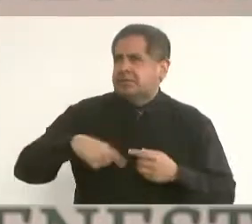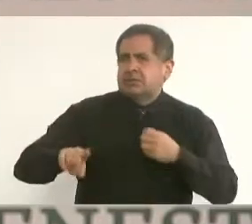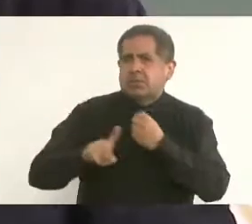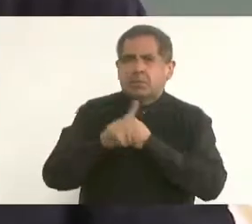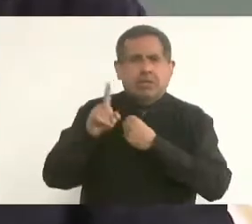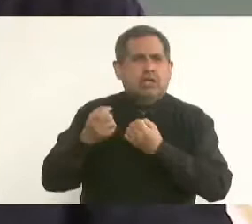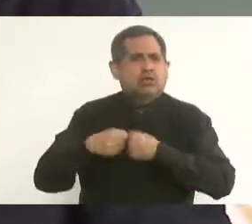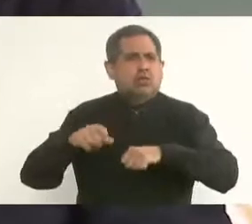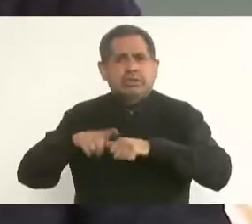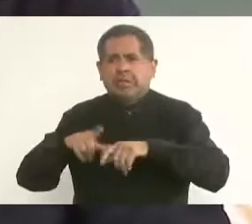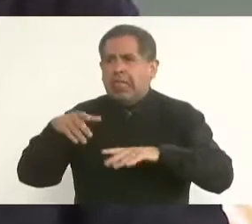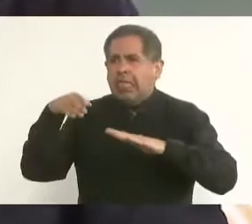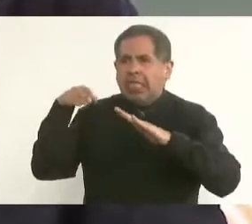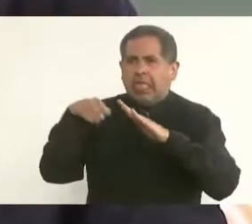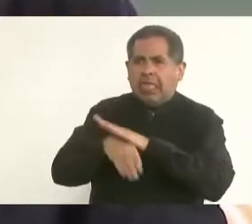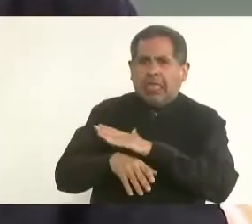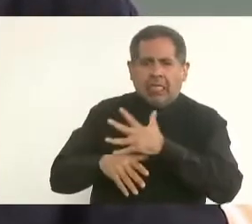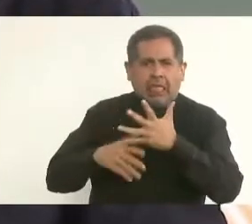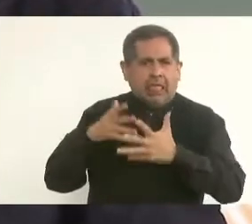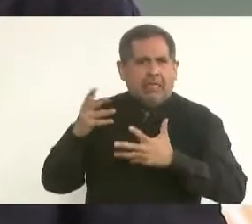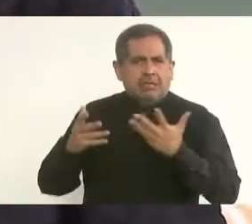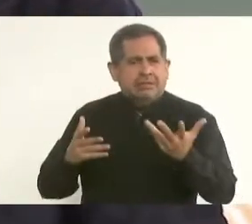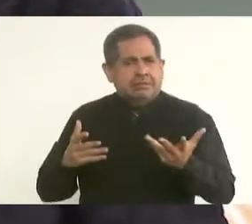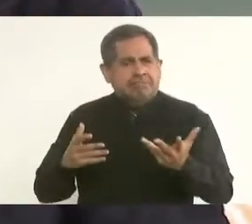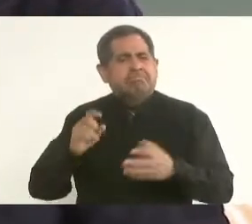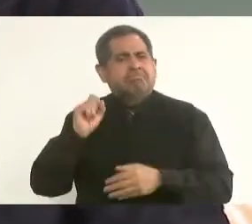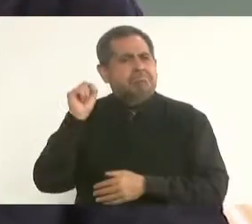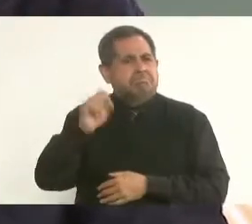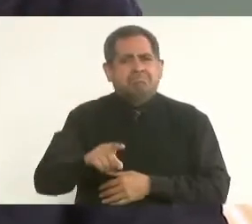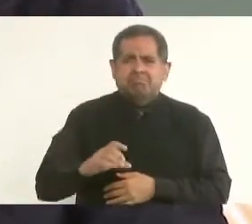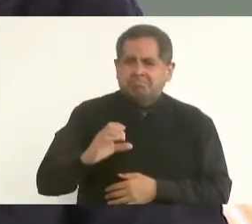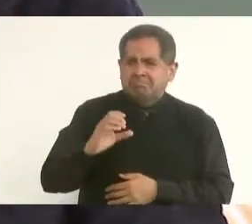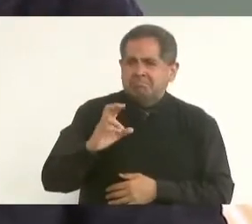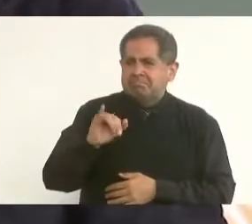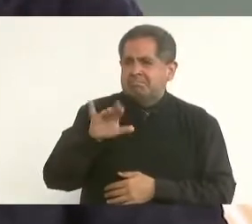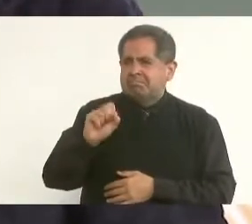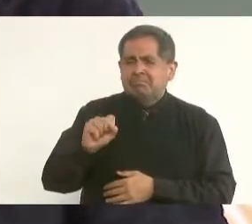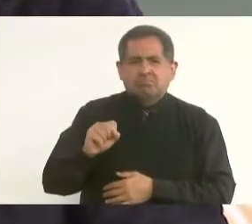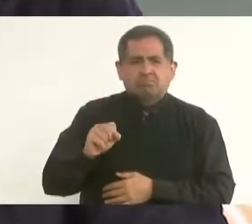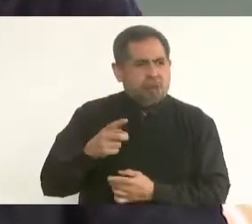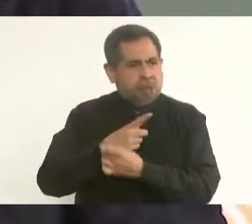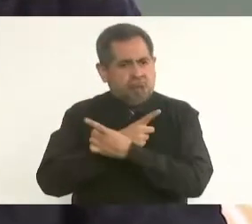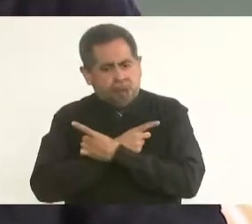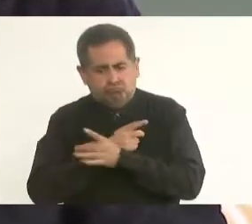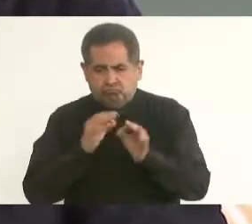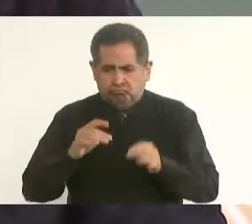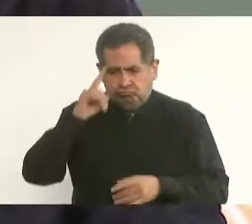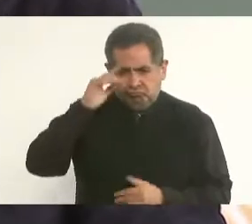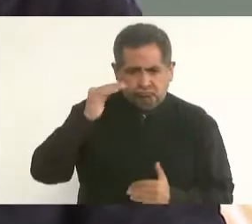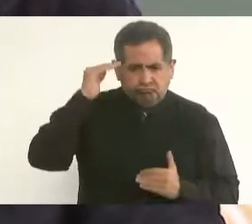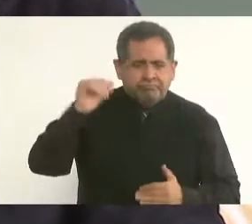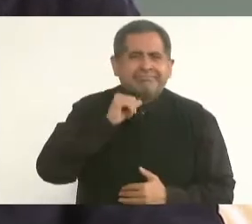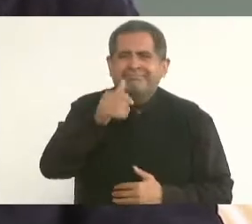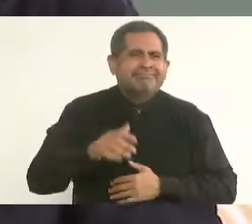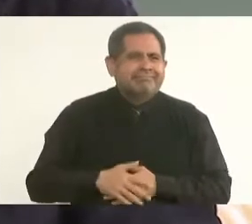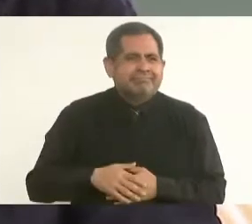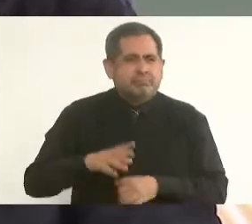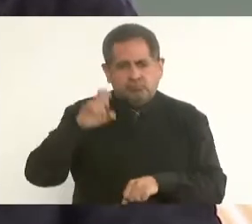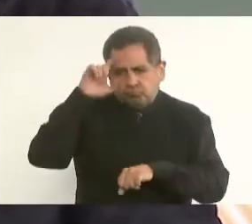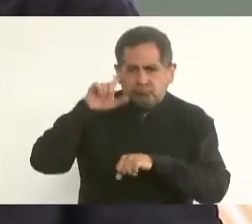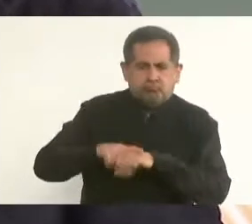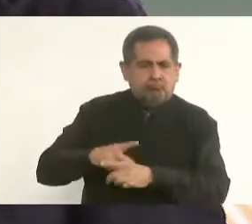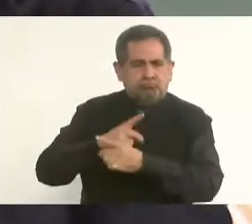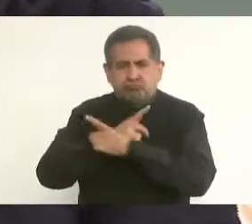social y también crisis por pérdida de valores culturales,